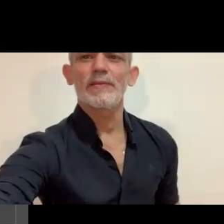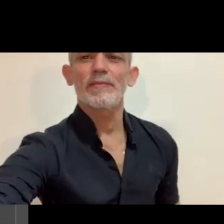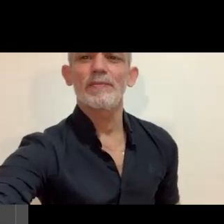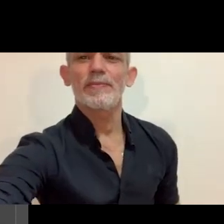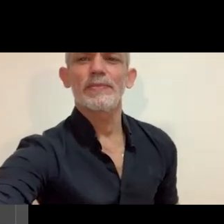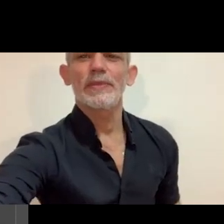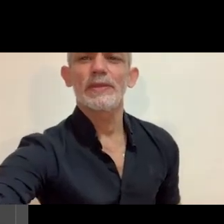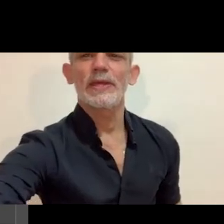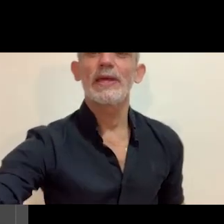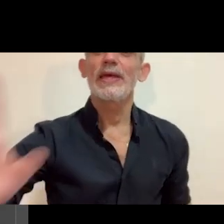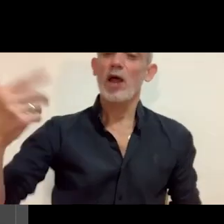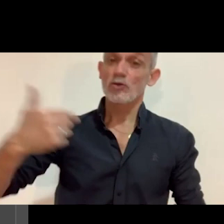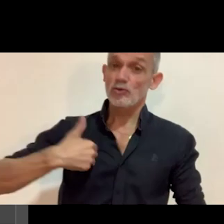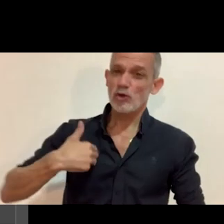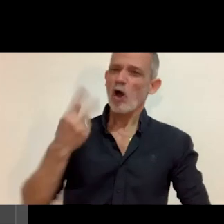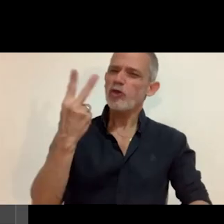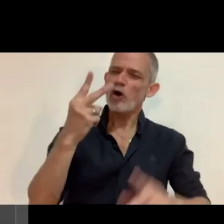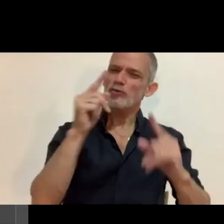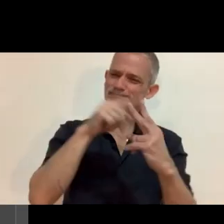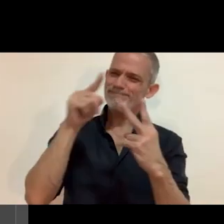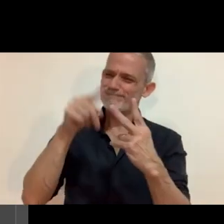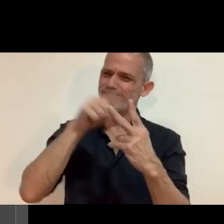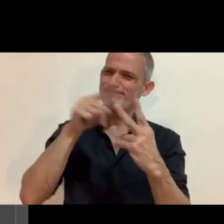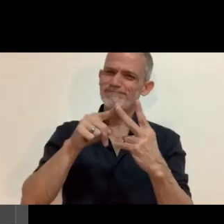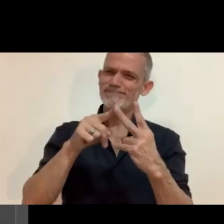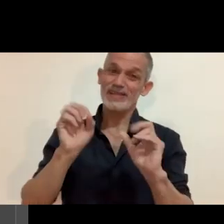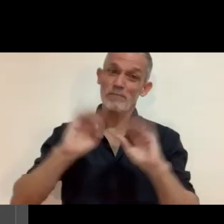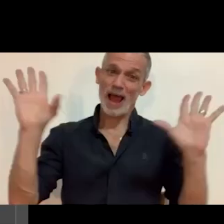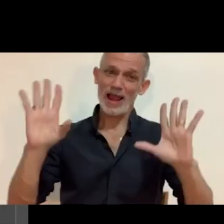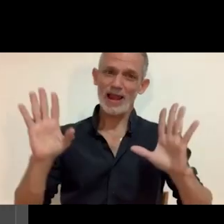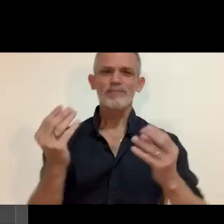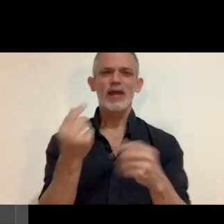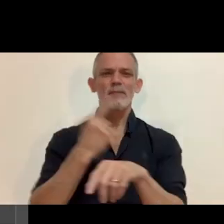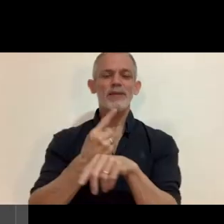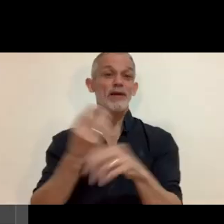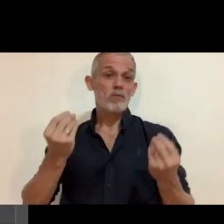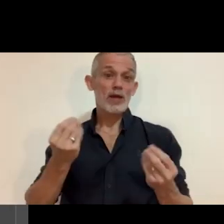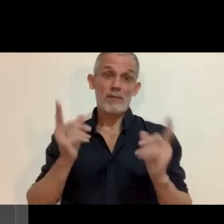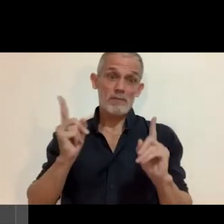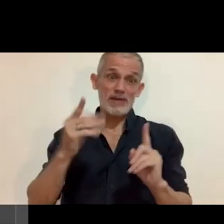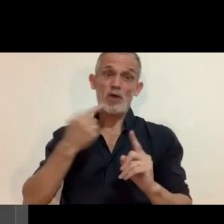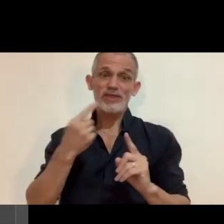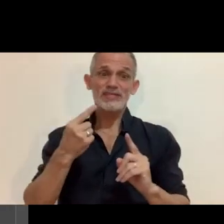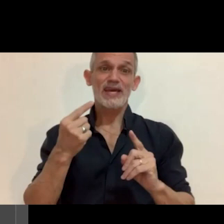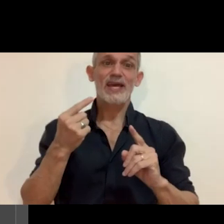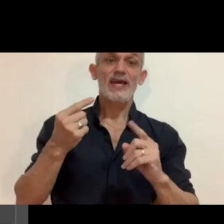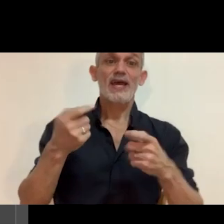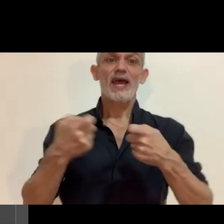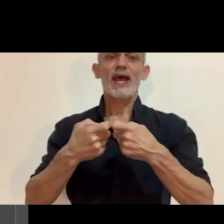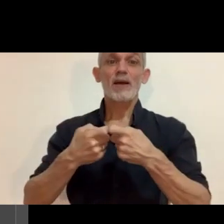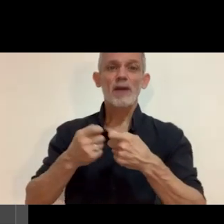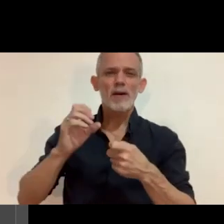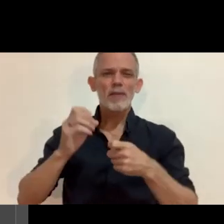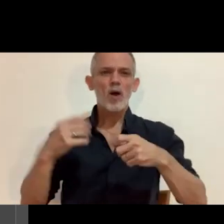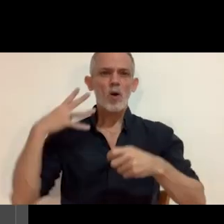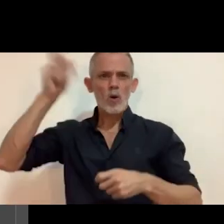las cuales me parece que no lo tienen que hacer. Primero, porque tal cual como dice acá la Cámara Federal de Casación Penal, dice,